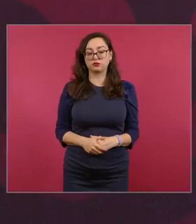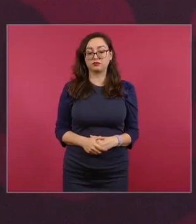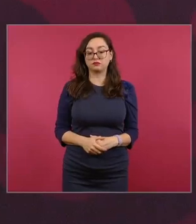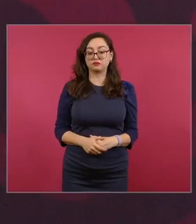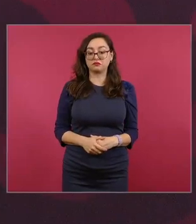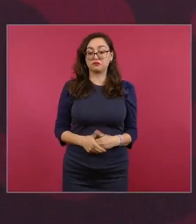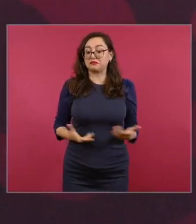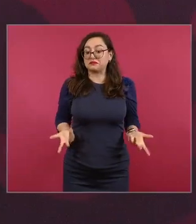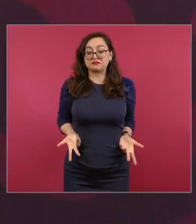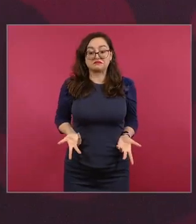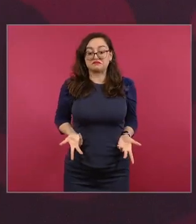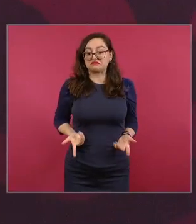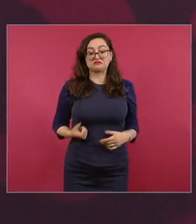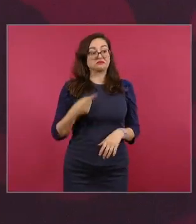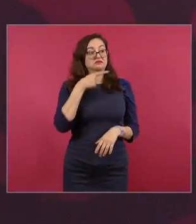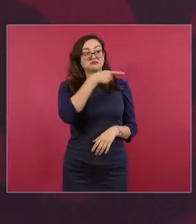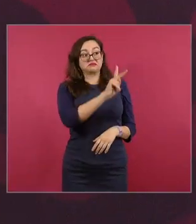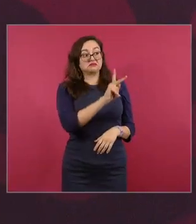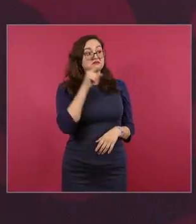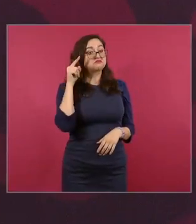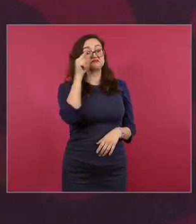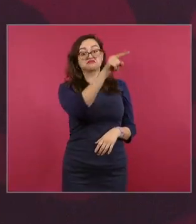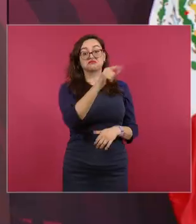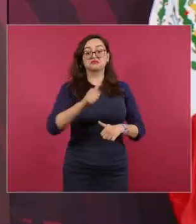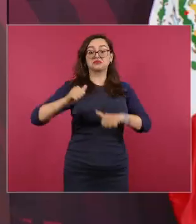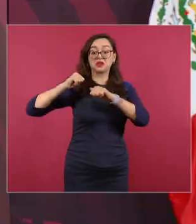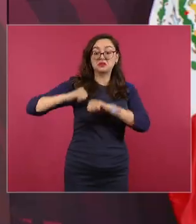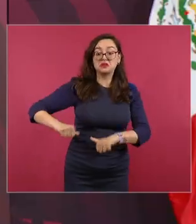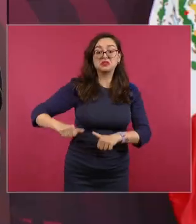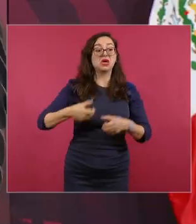Pero si las autoridades y los medios